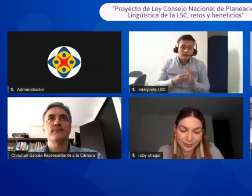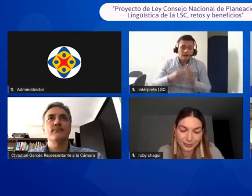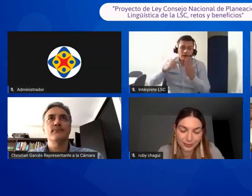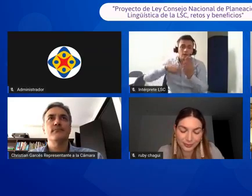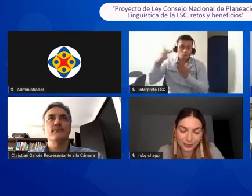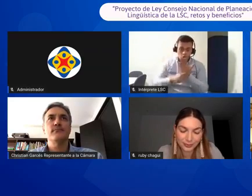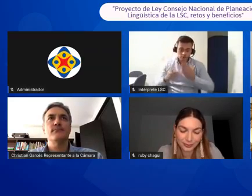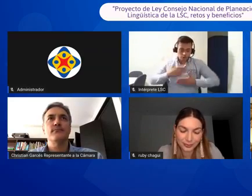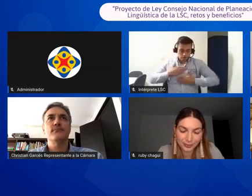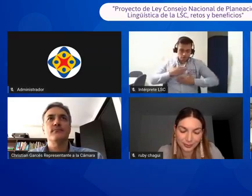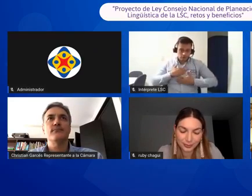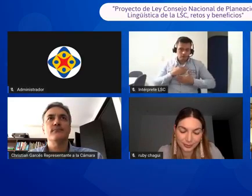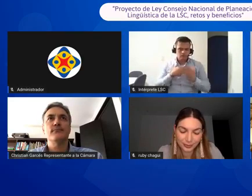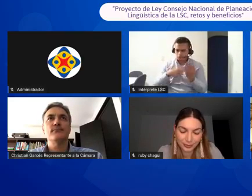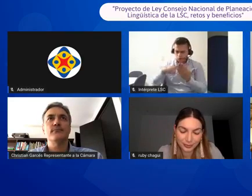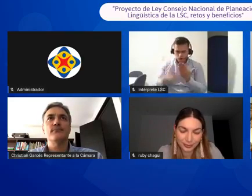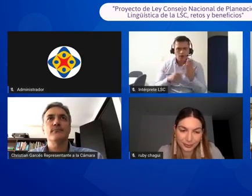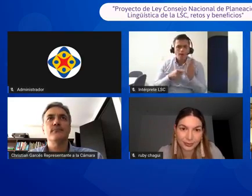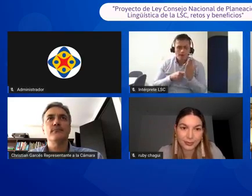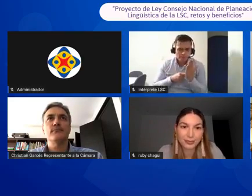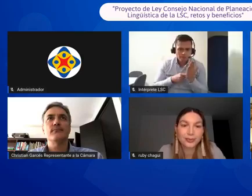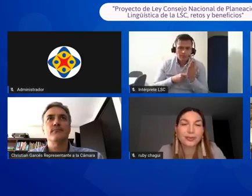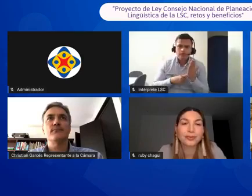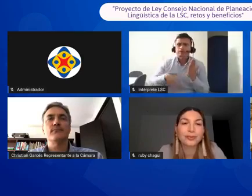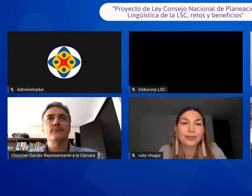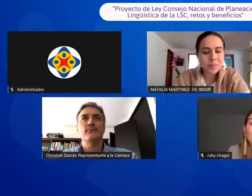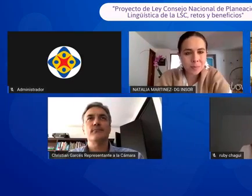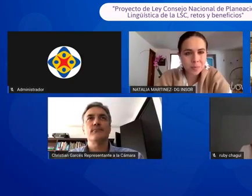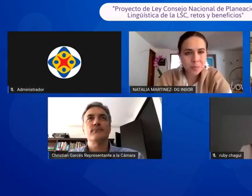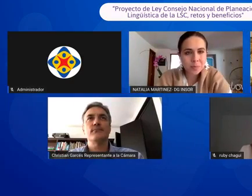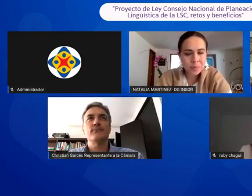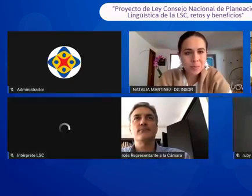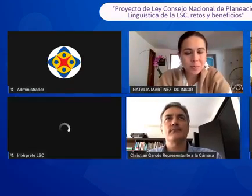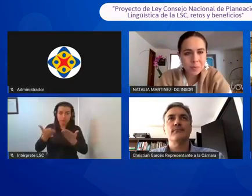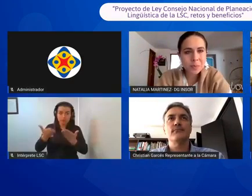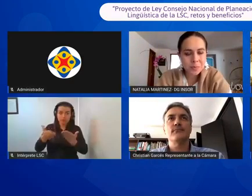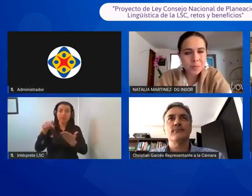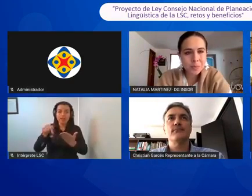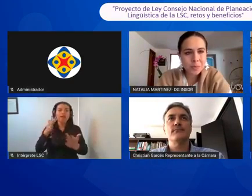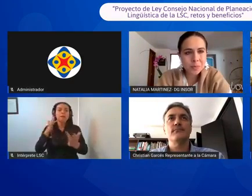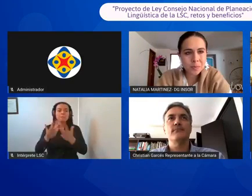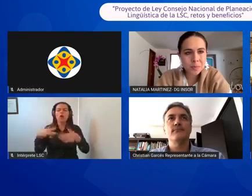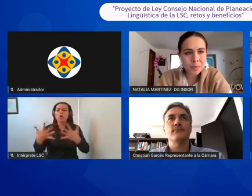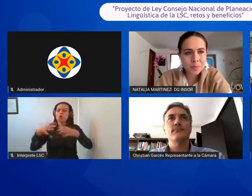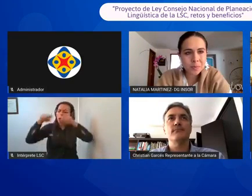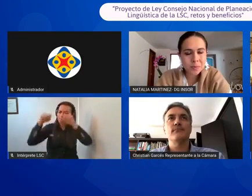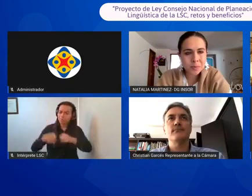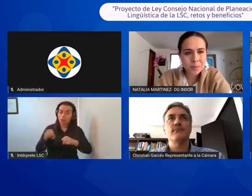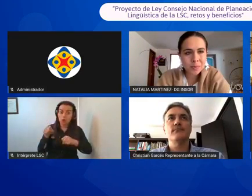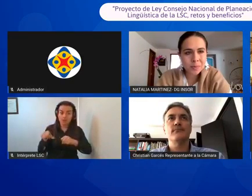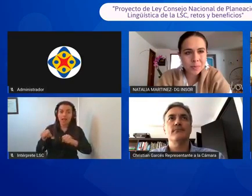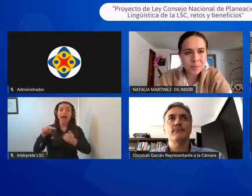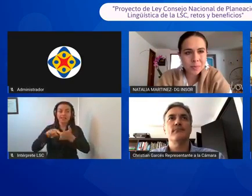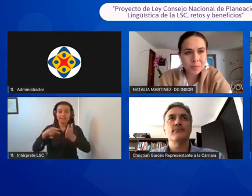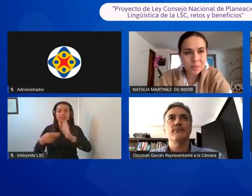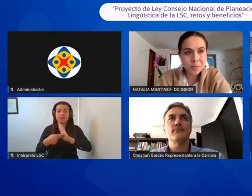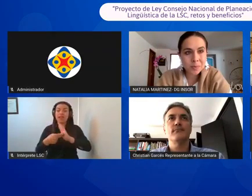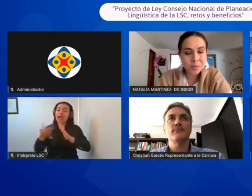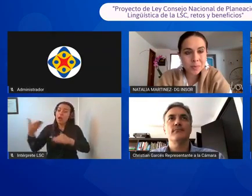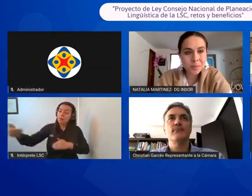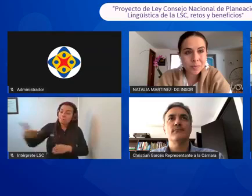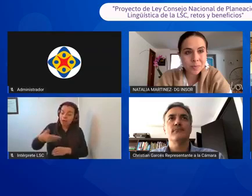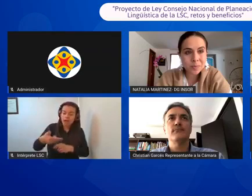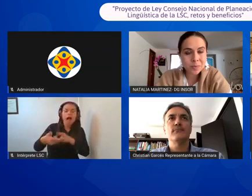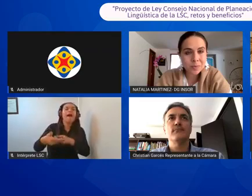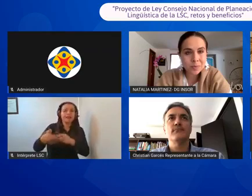como el nuestro, que tenía toda la voluntad de la plenaria del Senado para ser aprobada. Entonces, cada vez que metían una proposición era